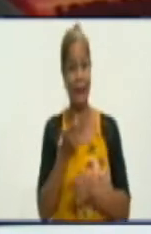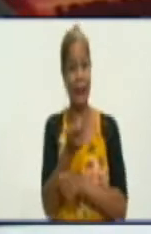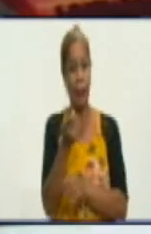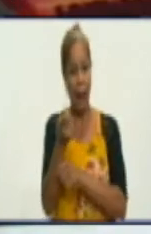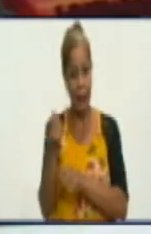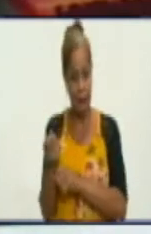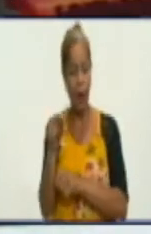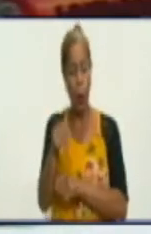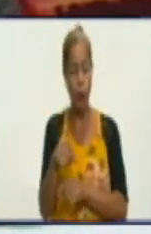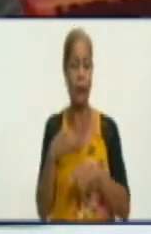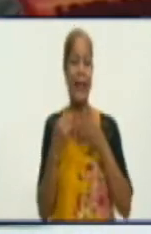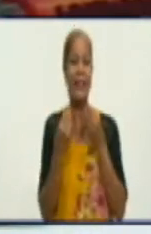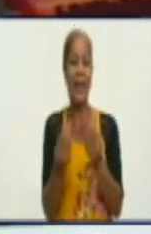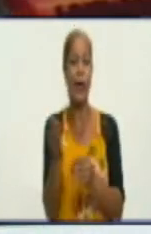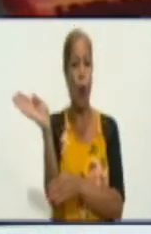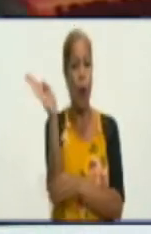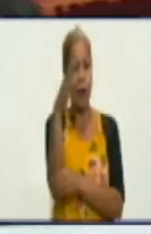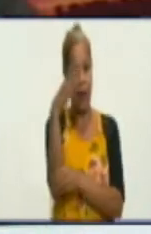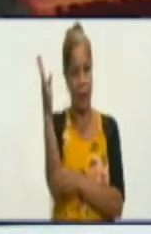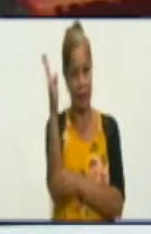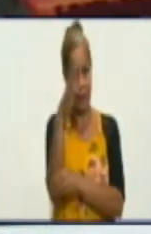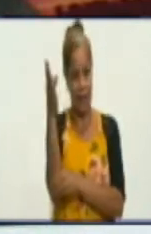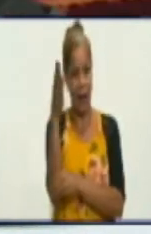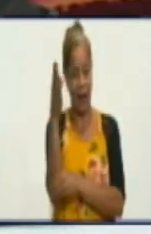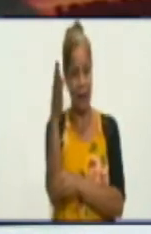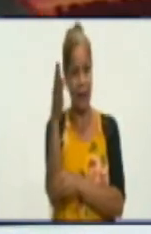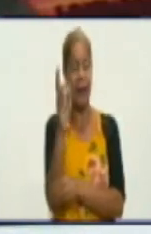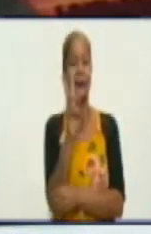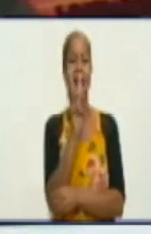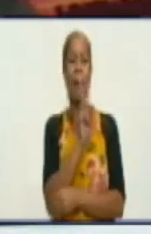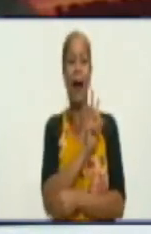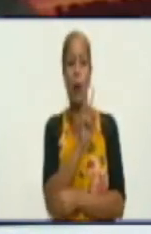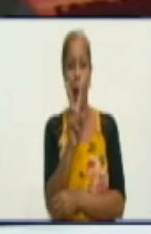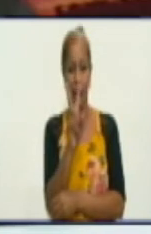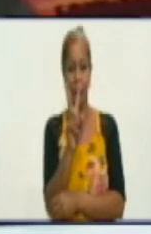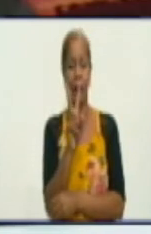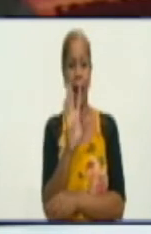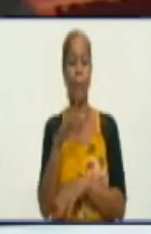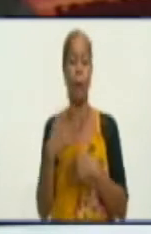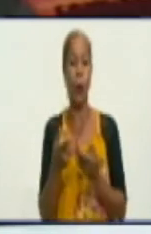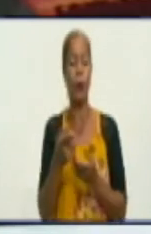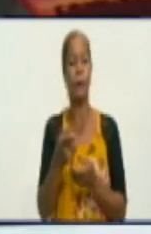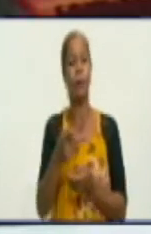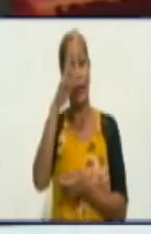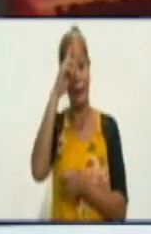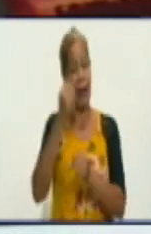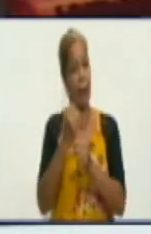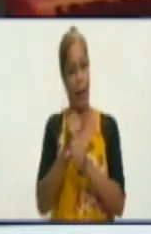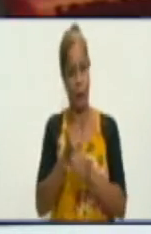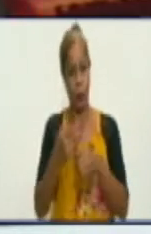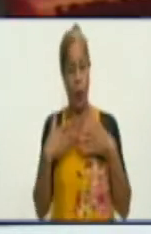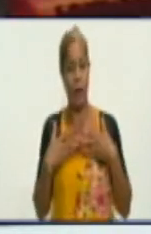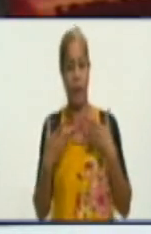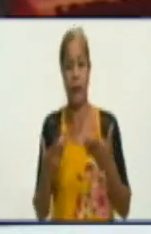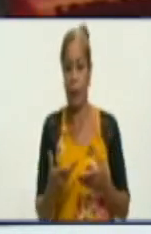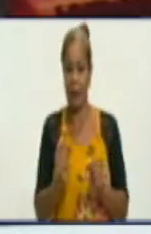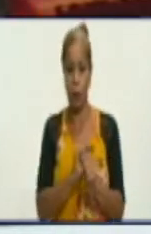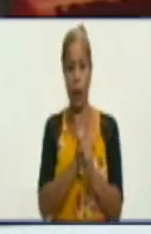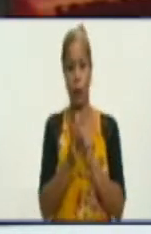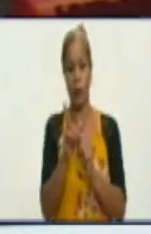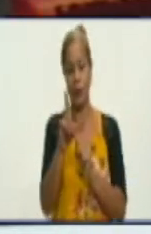laboral precisamente por ese acompañamiento que han tenido con las autoridades sanitarias de nuestra provincia en el enfrentamiento a la